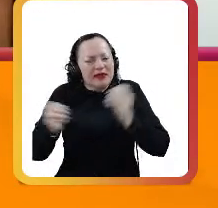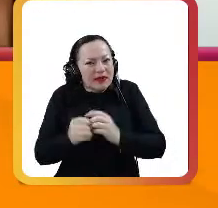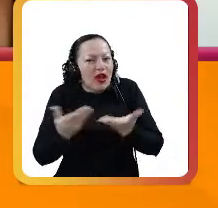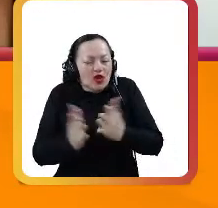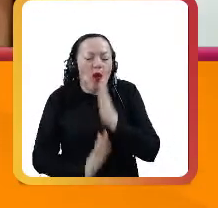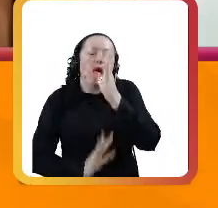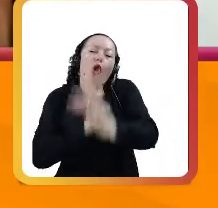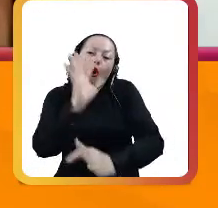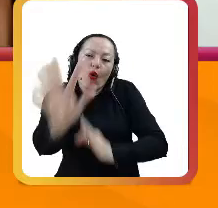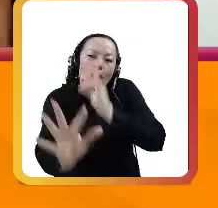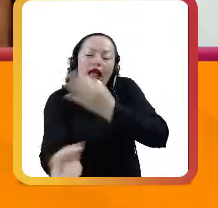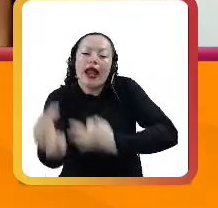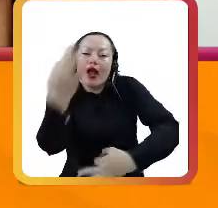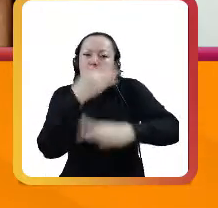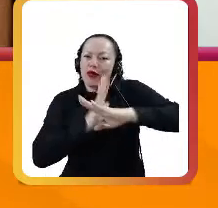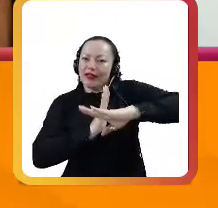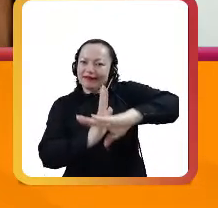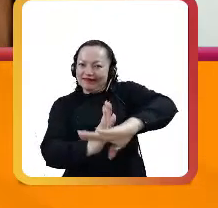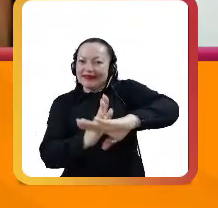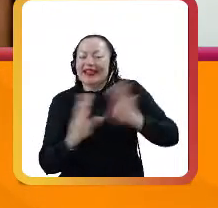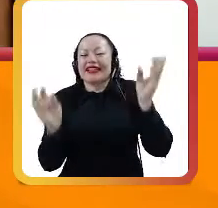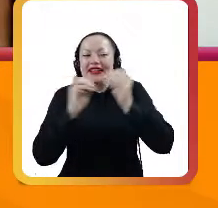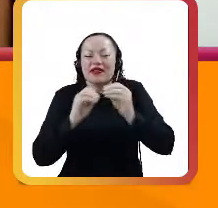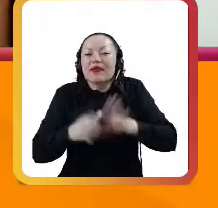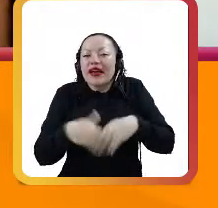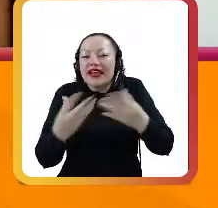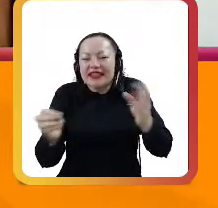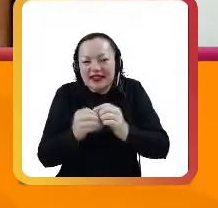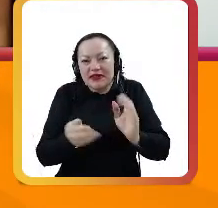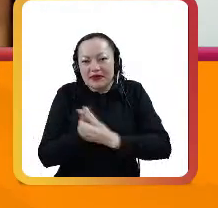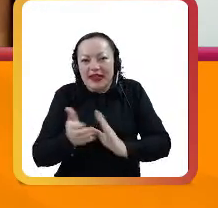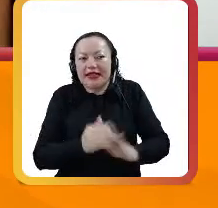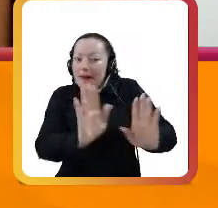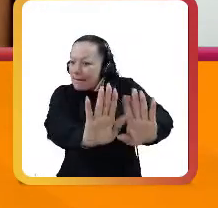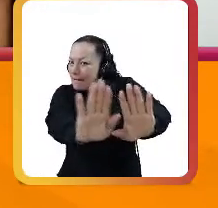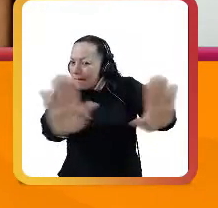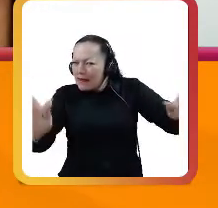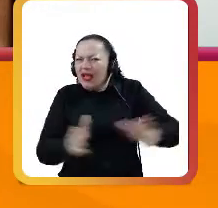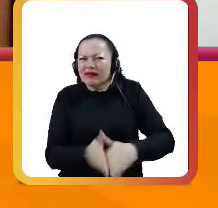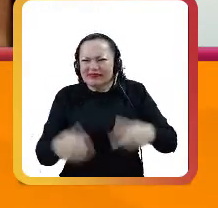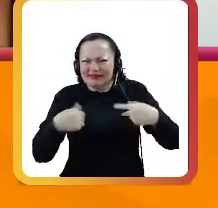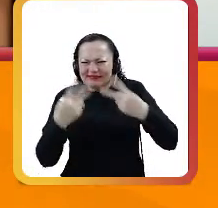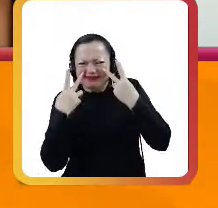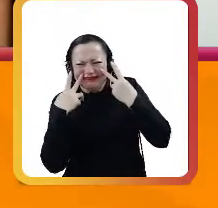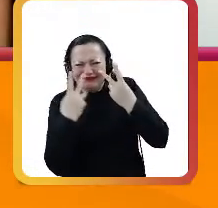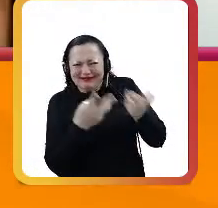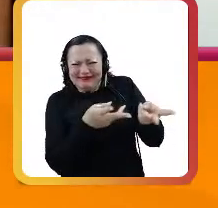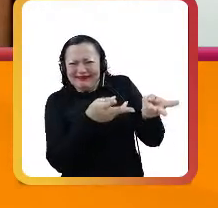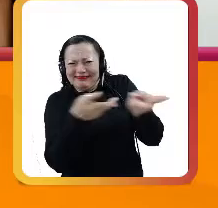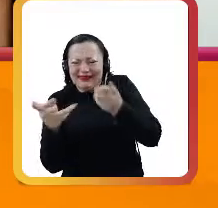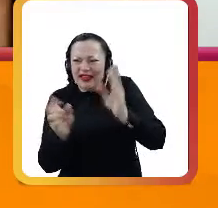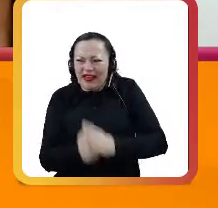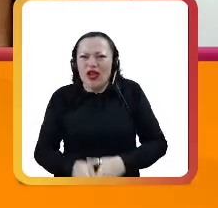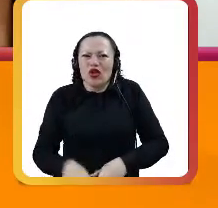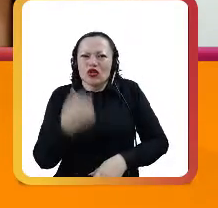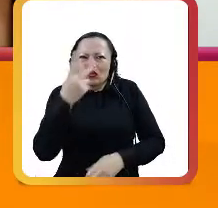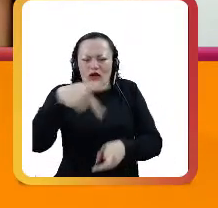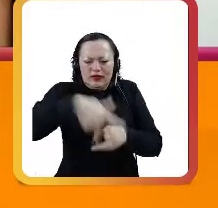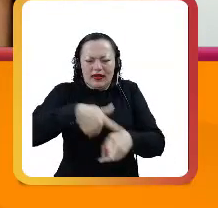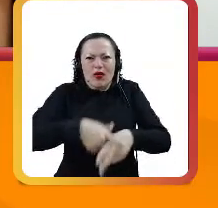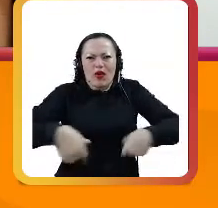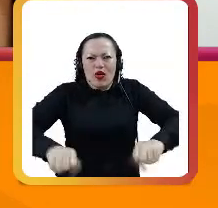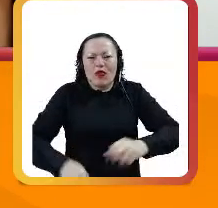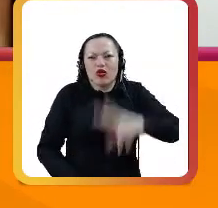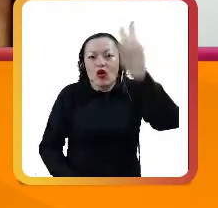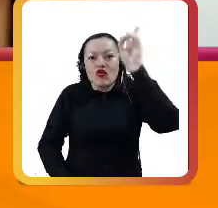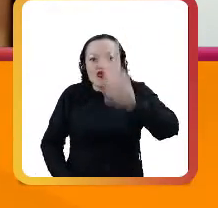prevención. Entonces, no bajar la guardia y no fresquearnos. Es que he visto muchos que van dos en moto a